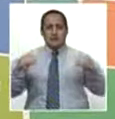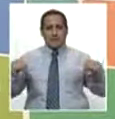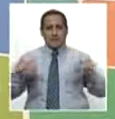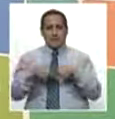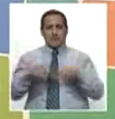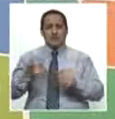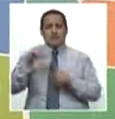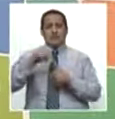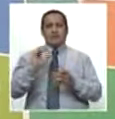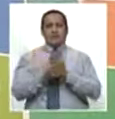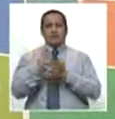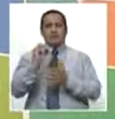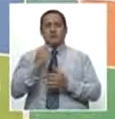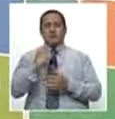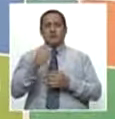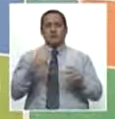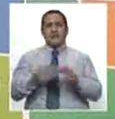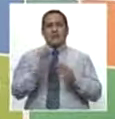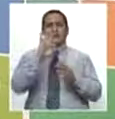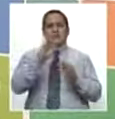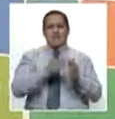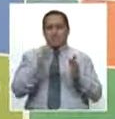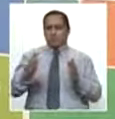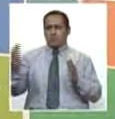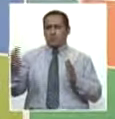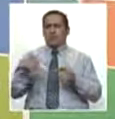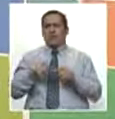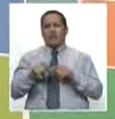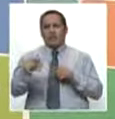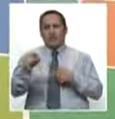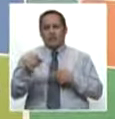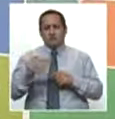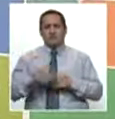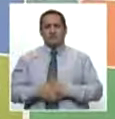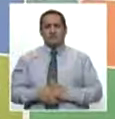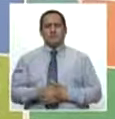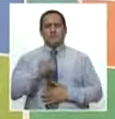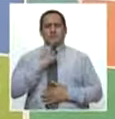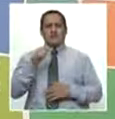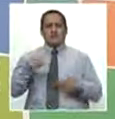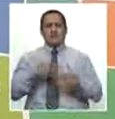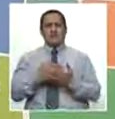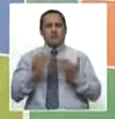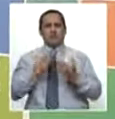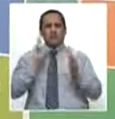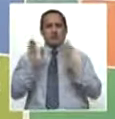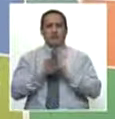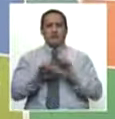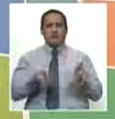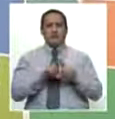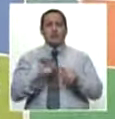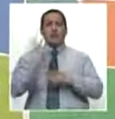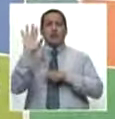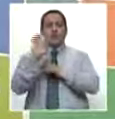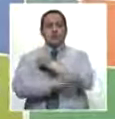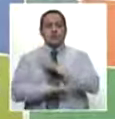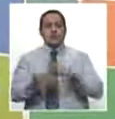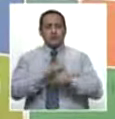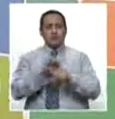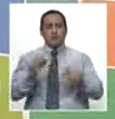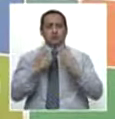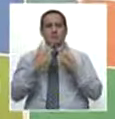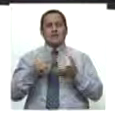en el tacho, y el tacho se encuentra a tres, cuatro metros de distancia. Entonces, esas cositas, por ejemplo, que en otros países no